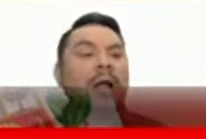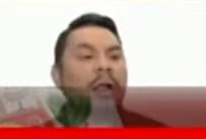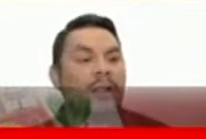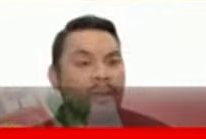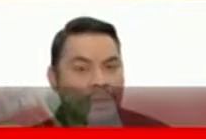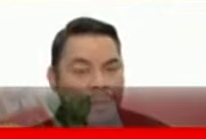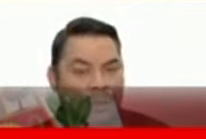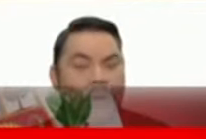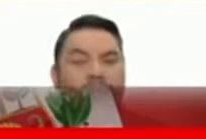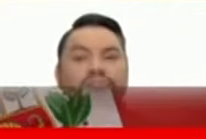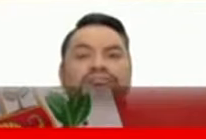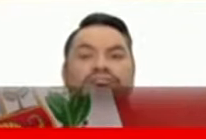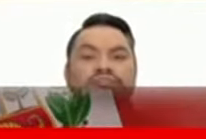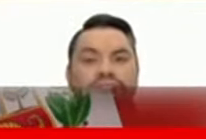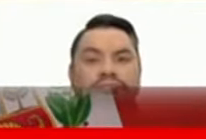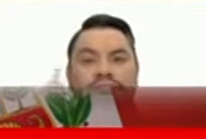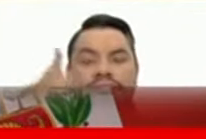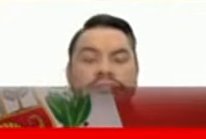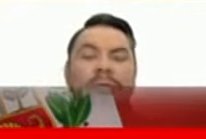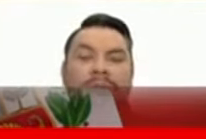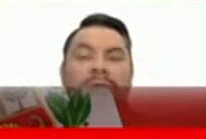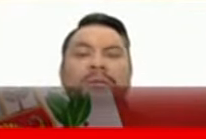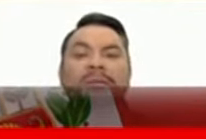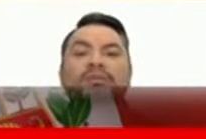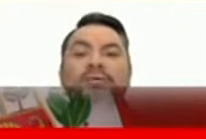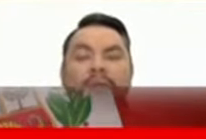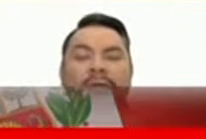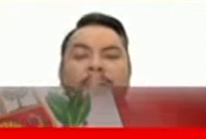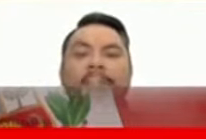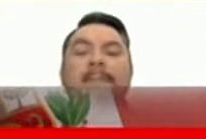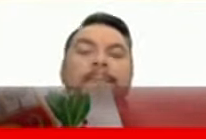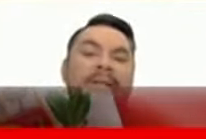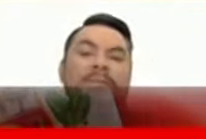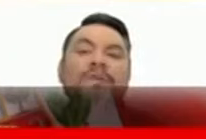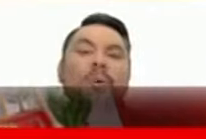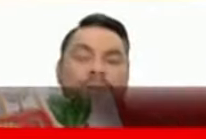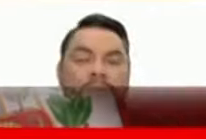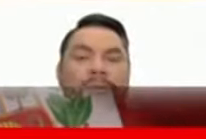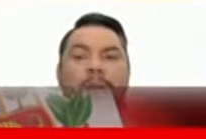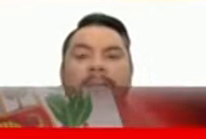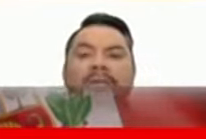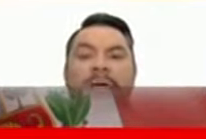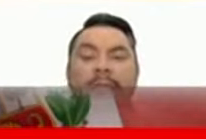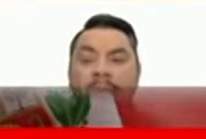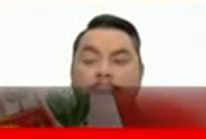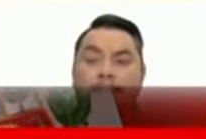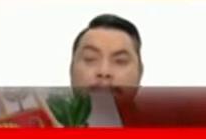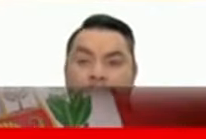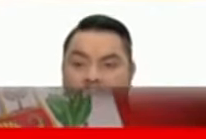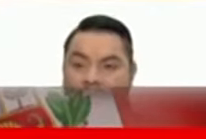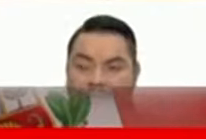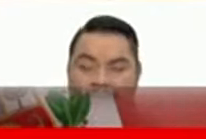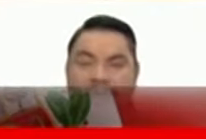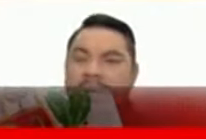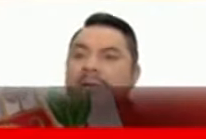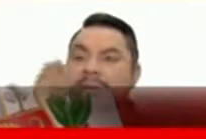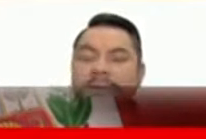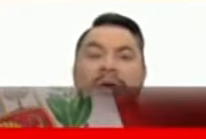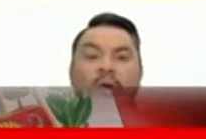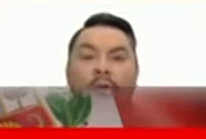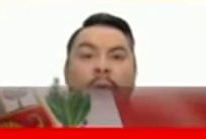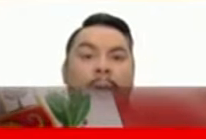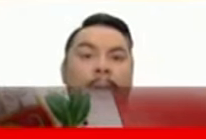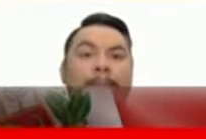a la Resolución Suprema número 190-2024 PCM, que nombra al Ministro de Estado en el Despacho de